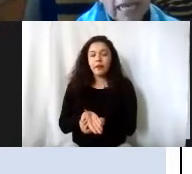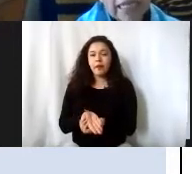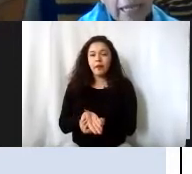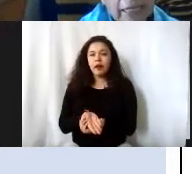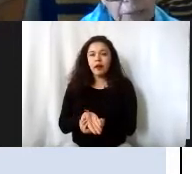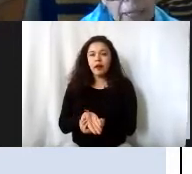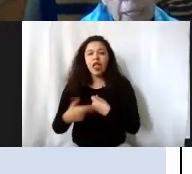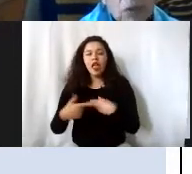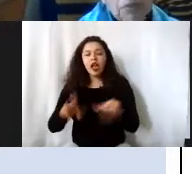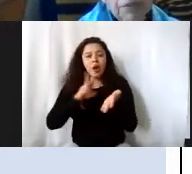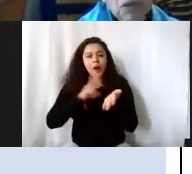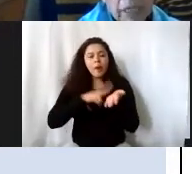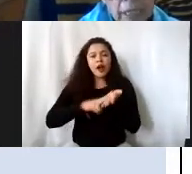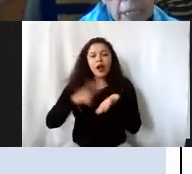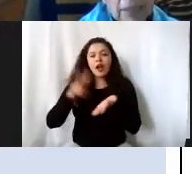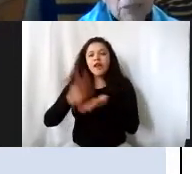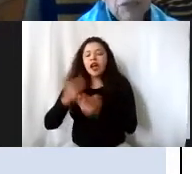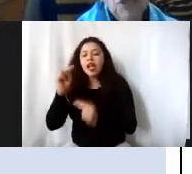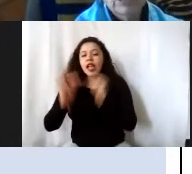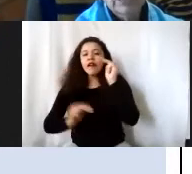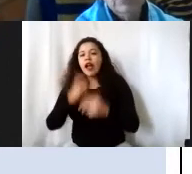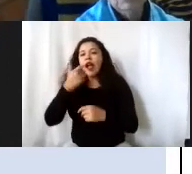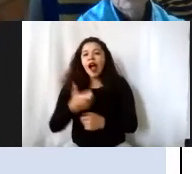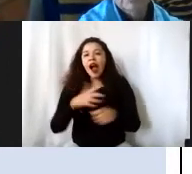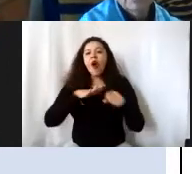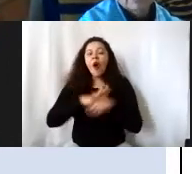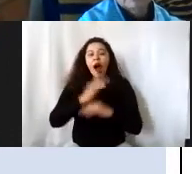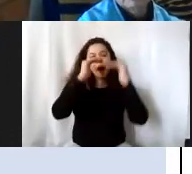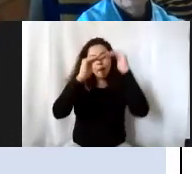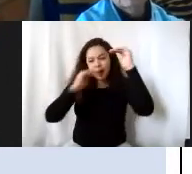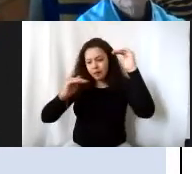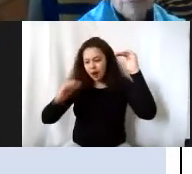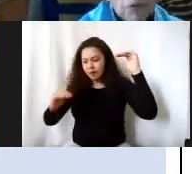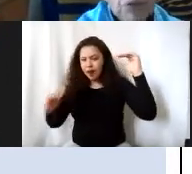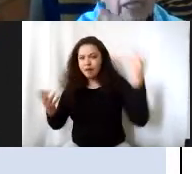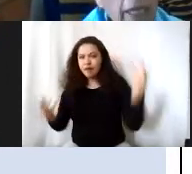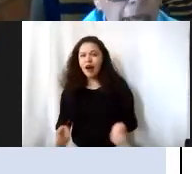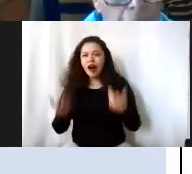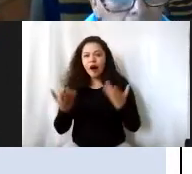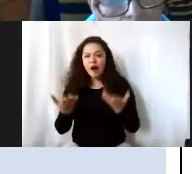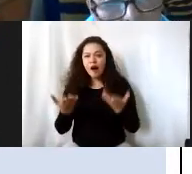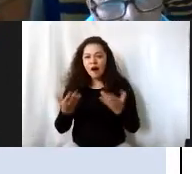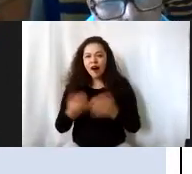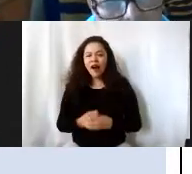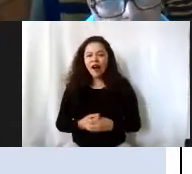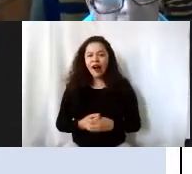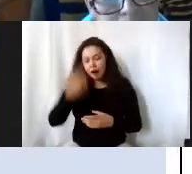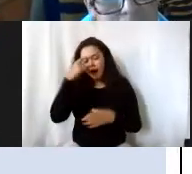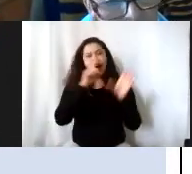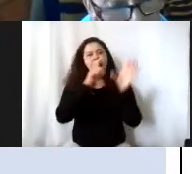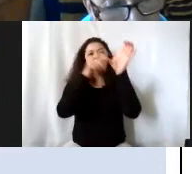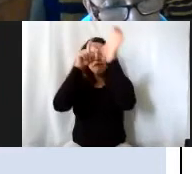valoración a qué nivel económico, a qué clase socioeconómica corresponde el sujeto que